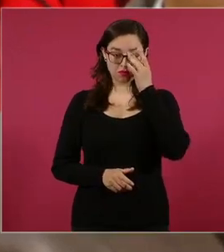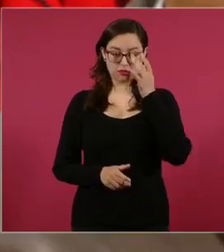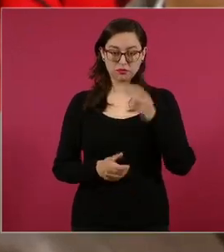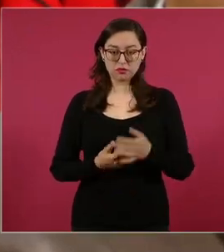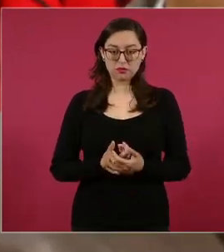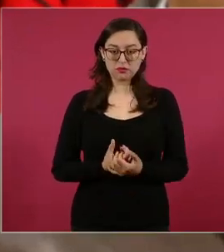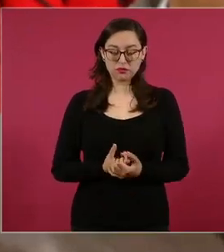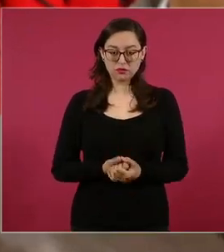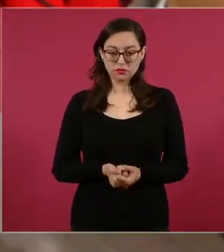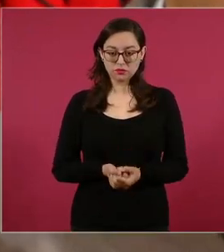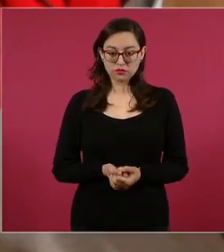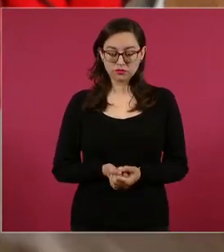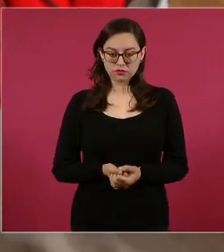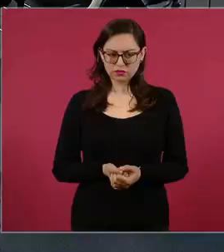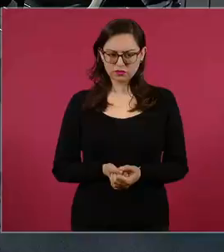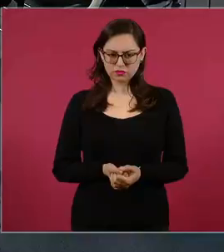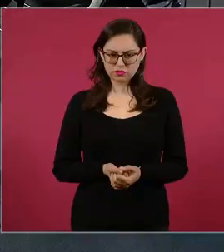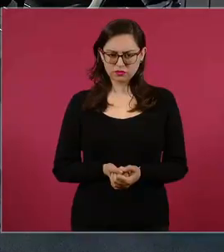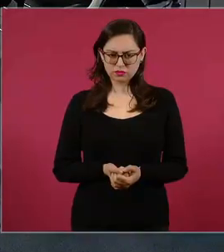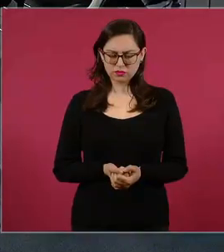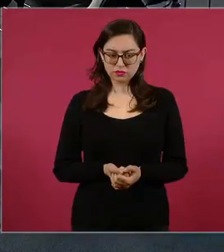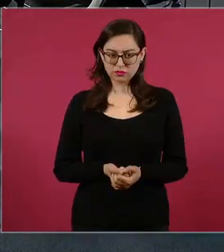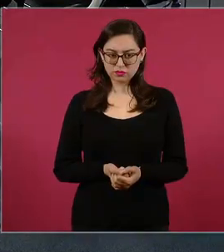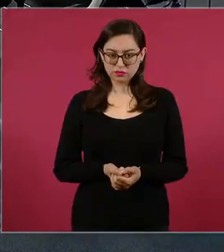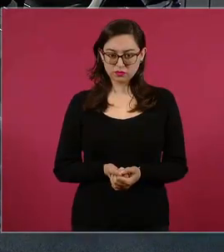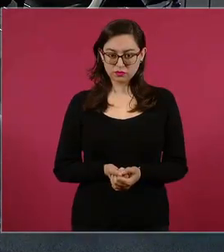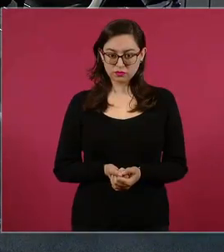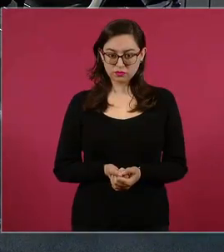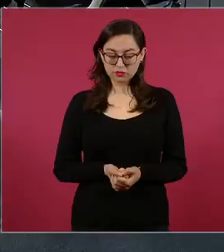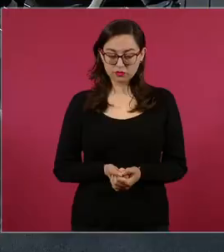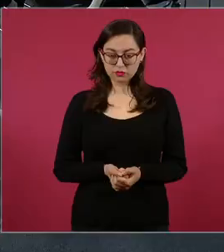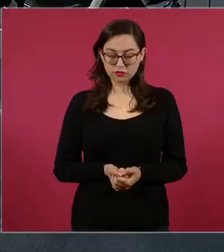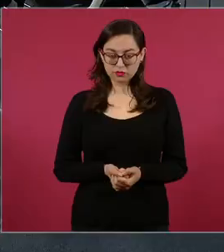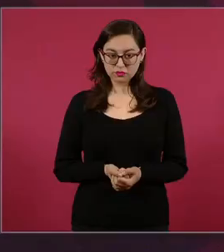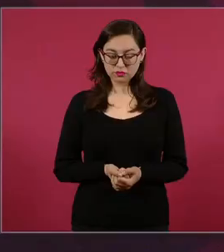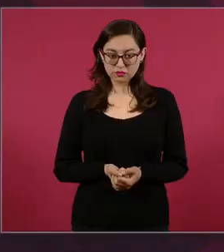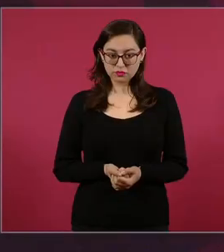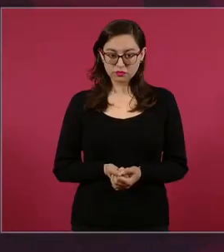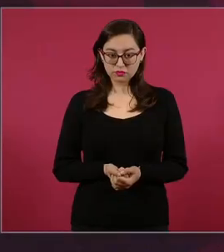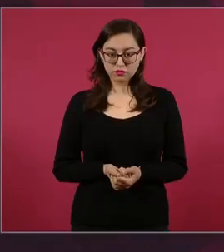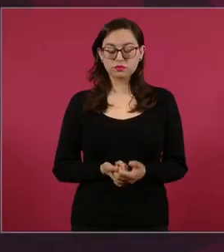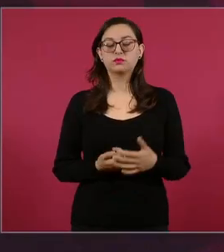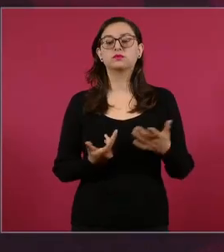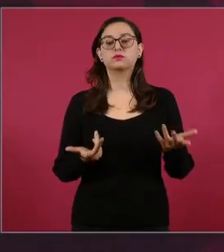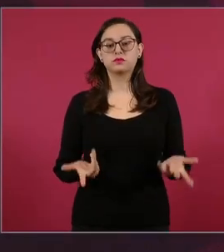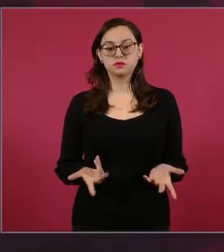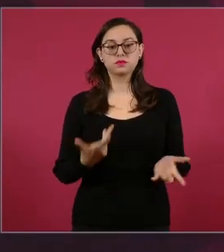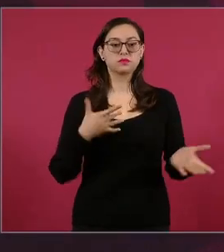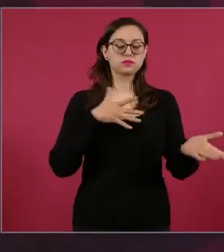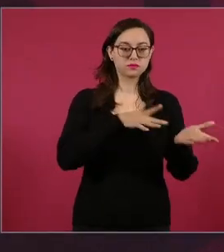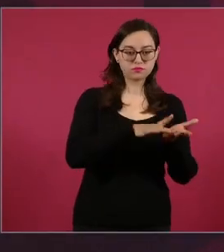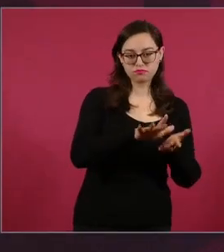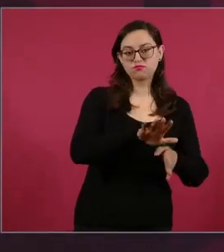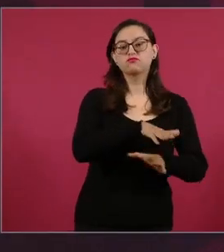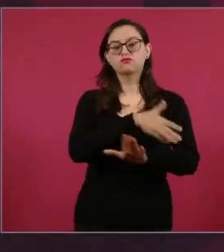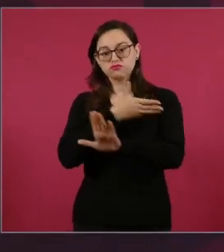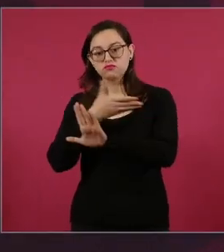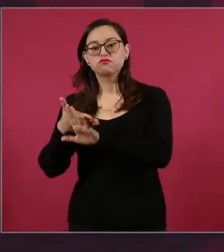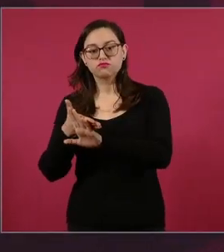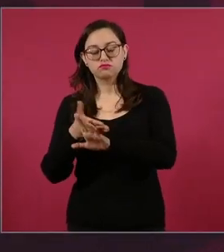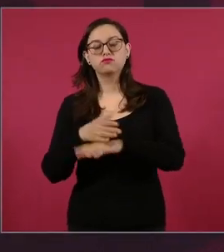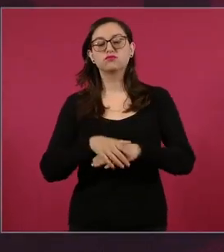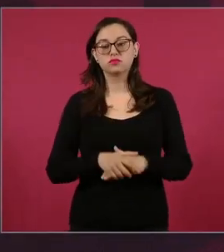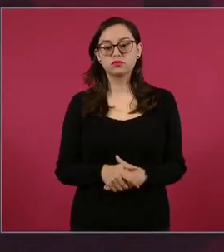una página. Ah, pues sí, tomando partido, pues. Exactamente. Sí. Entonces dice